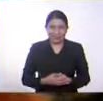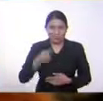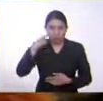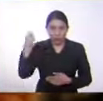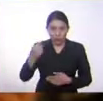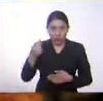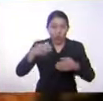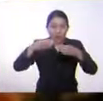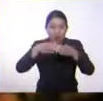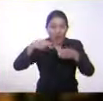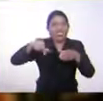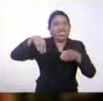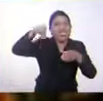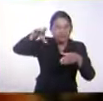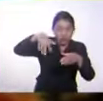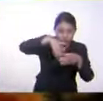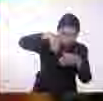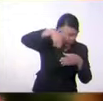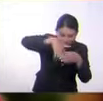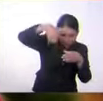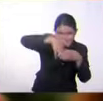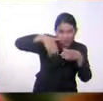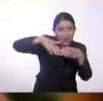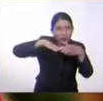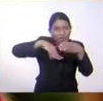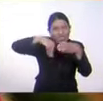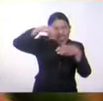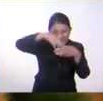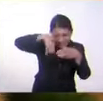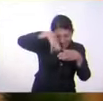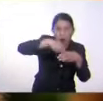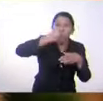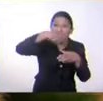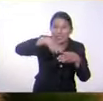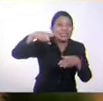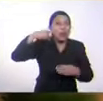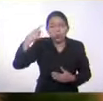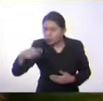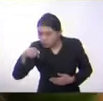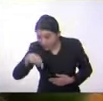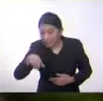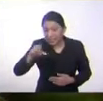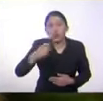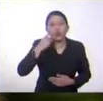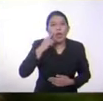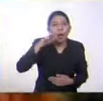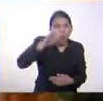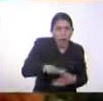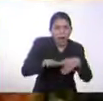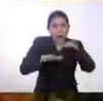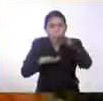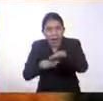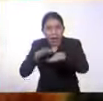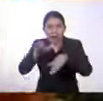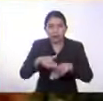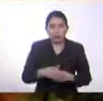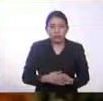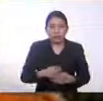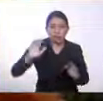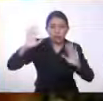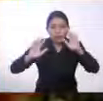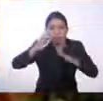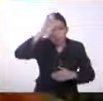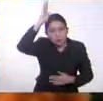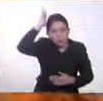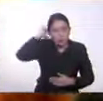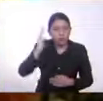Busquemos los agujeros que hace el coatí en el suelo para sacar alimento y seguiremos sus huellas.